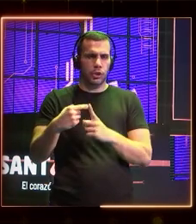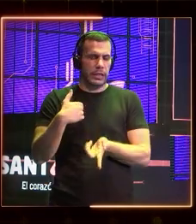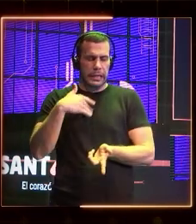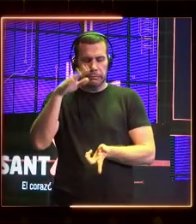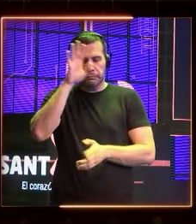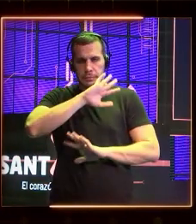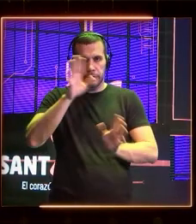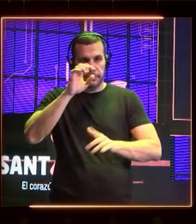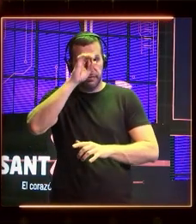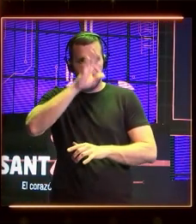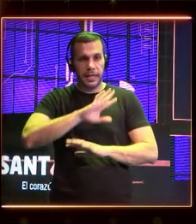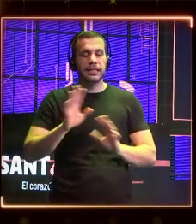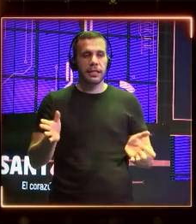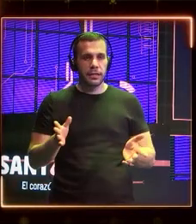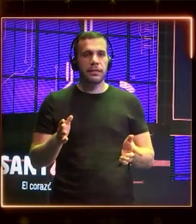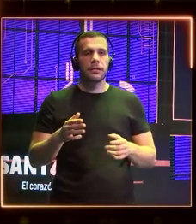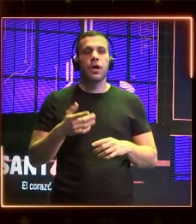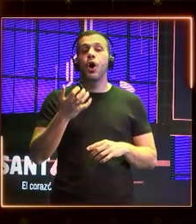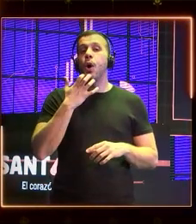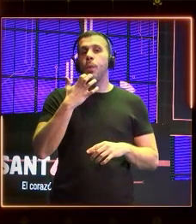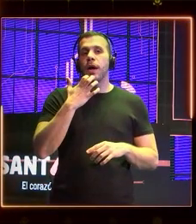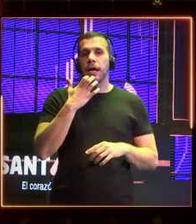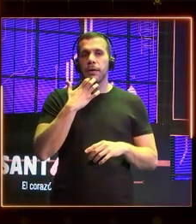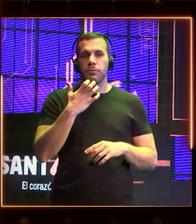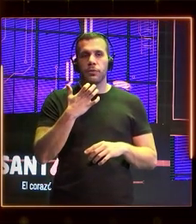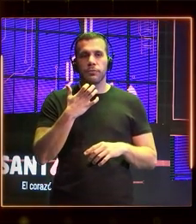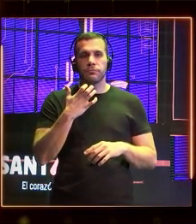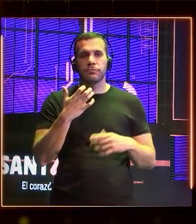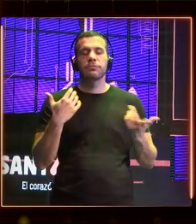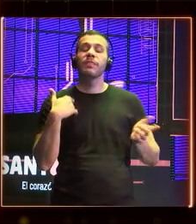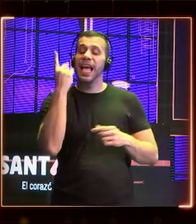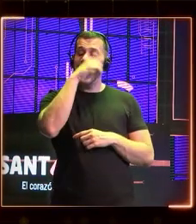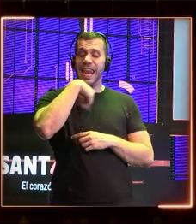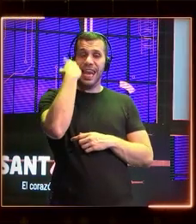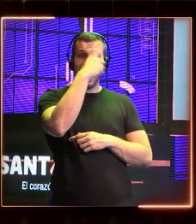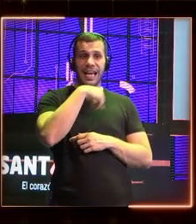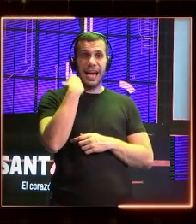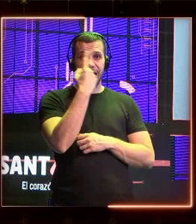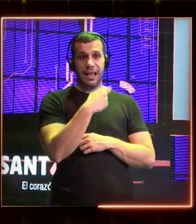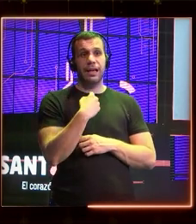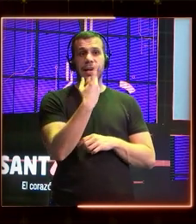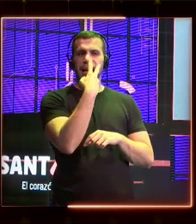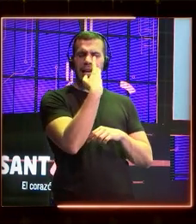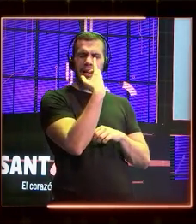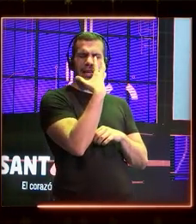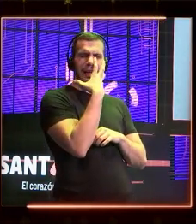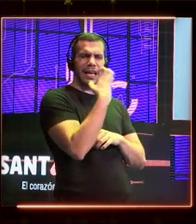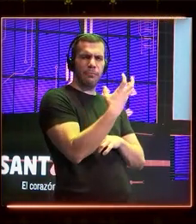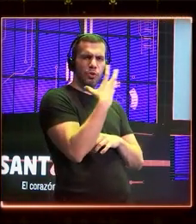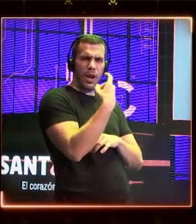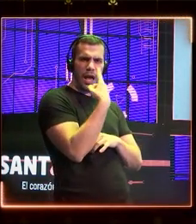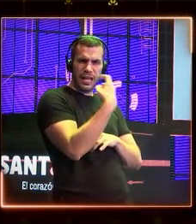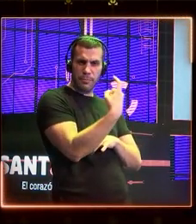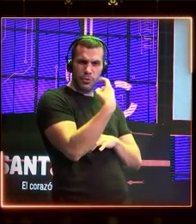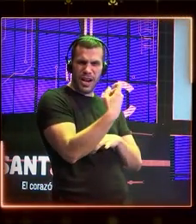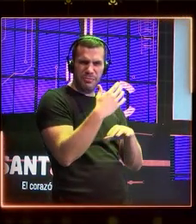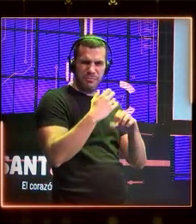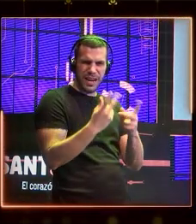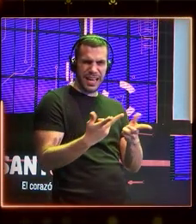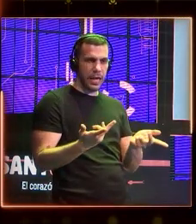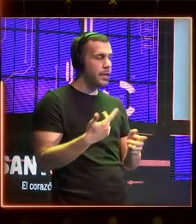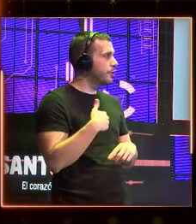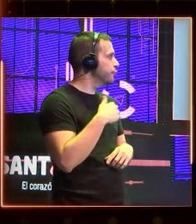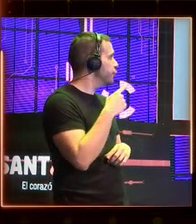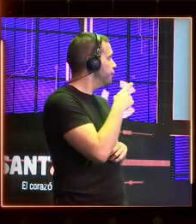hemos visto antes para qué quieren capturar la cara pues para esto este no soy yo este es